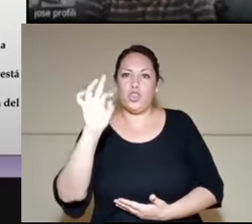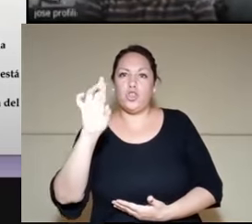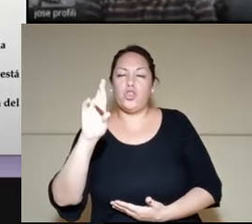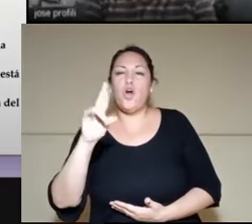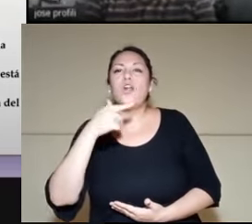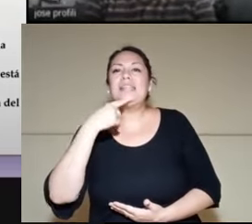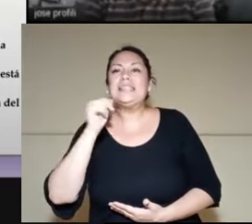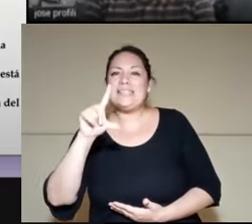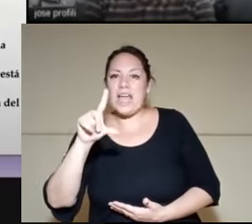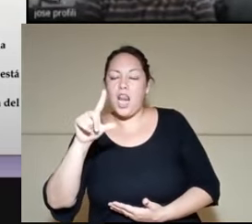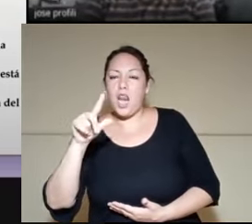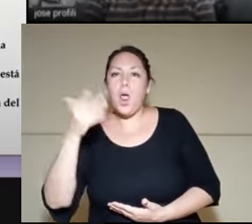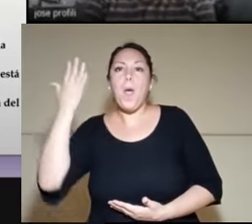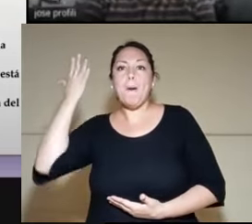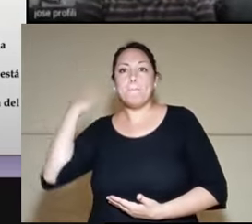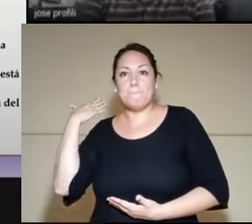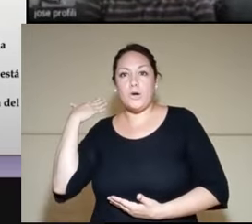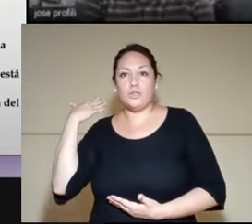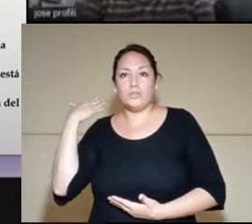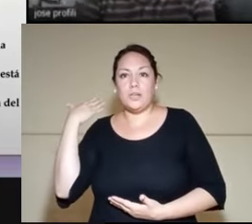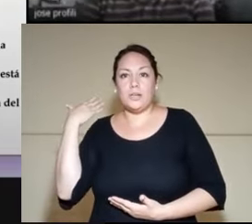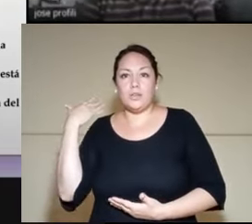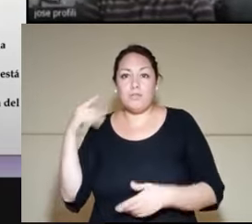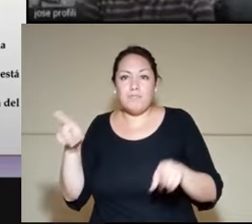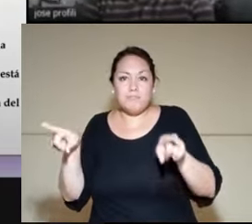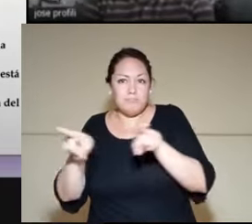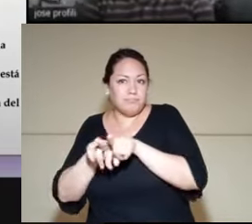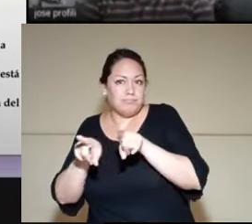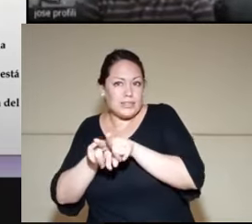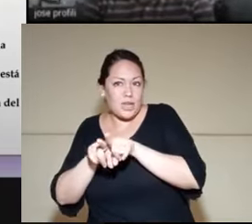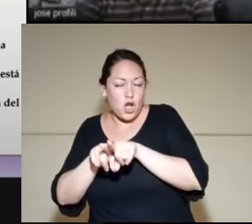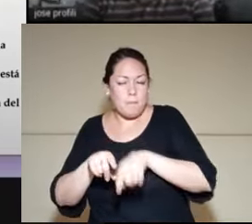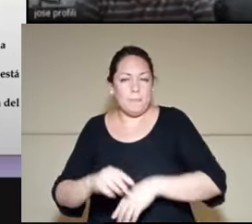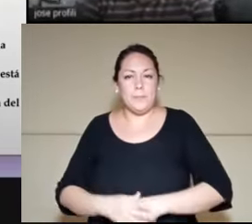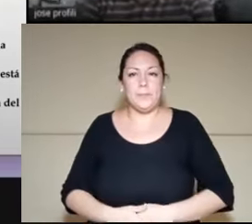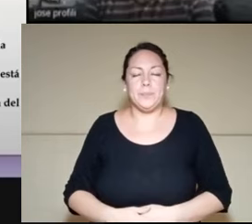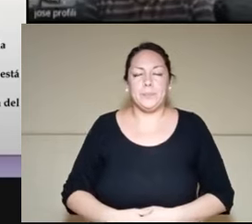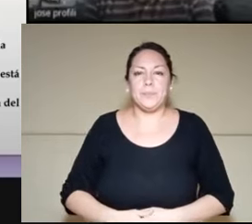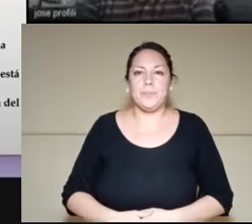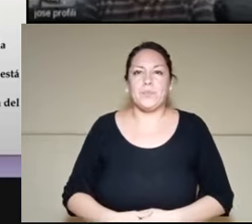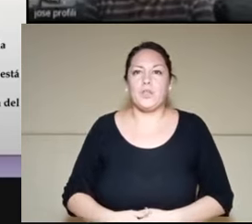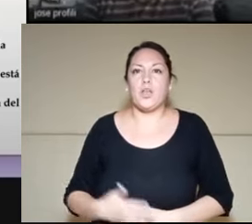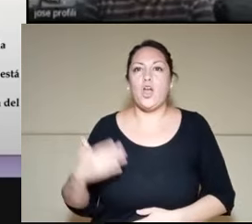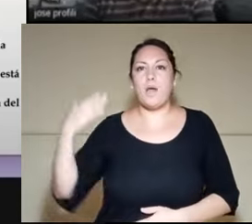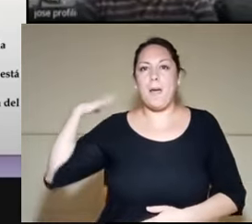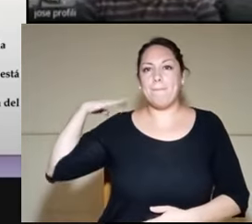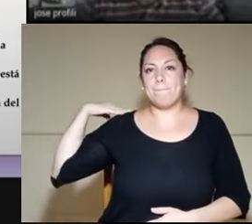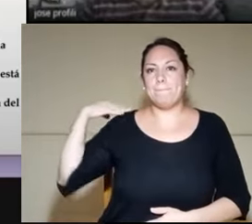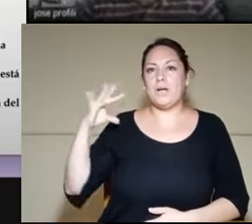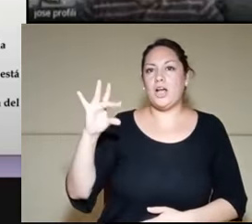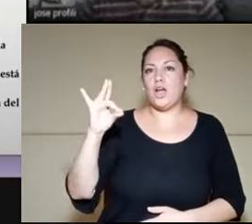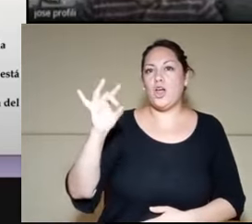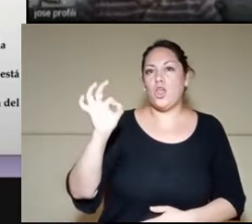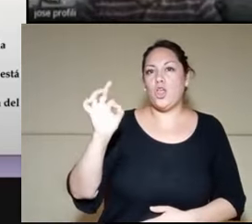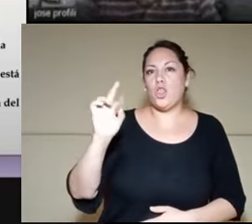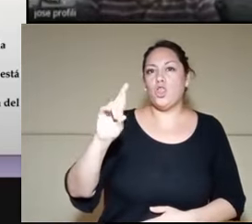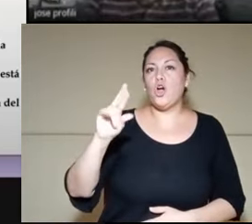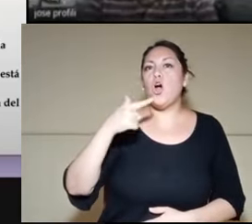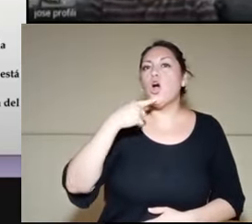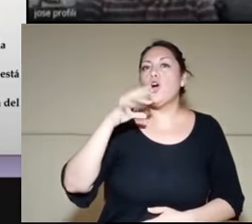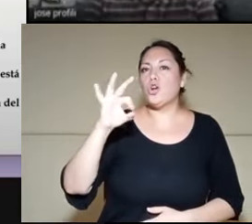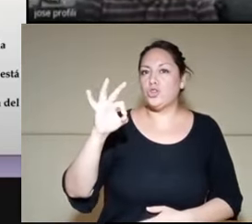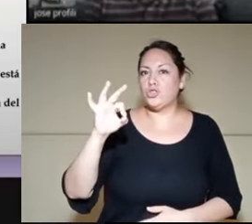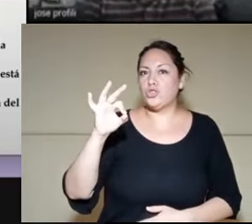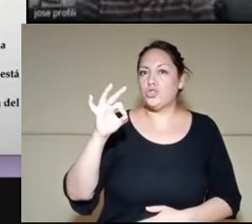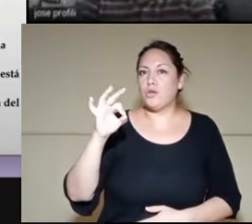posterior o dorsal. Es lo opuesto a ventral. ¿Sí? Dorsal es opuesto a ventral. Y dorsal tiene que ver con dorso, con